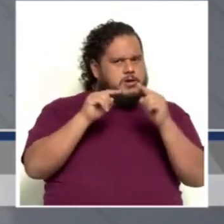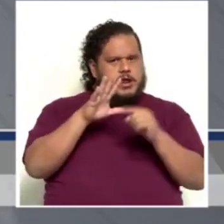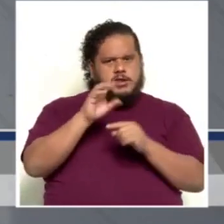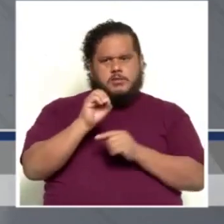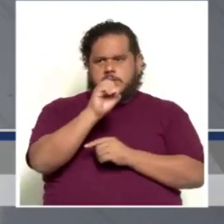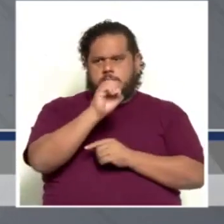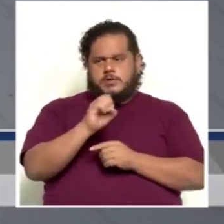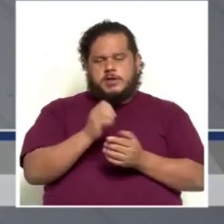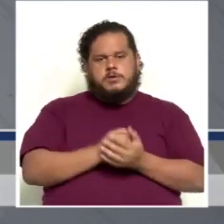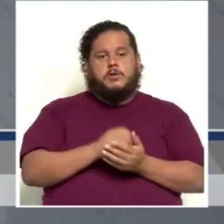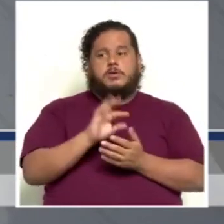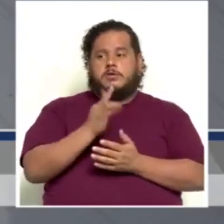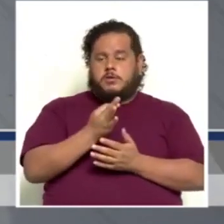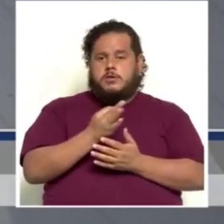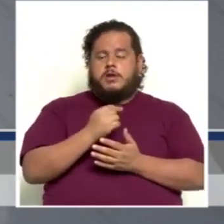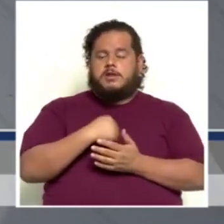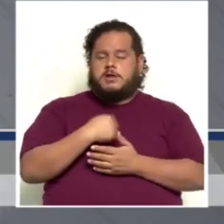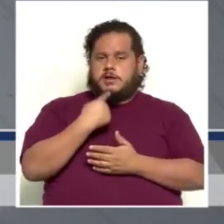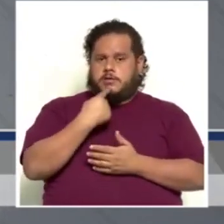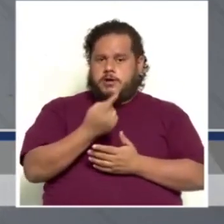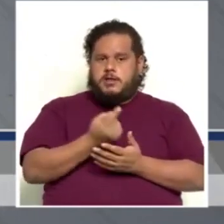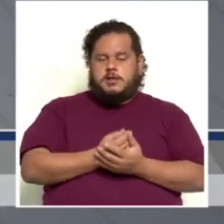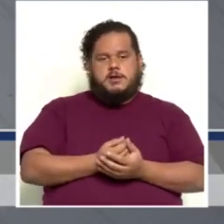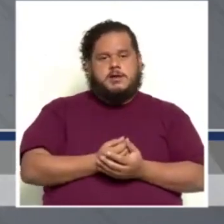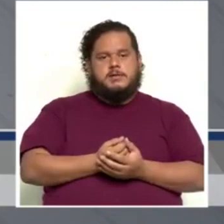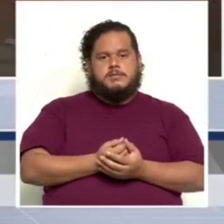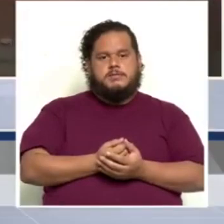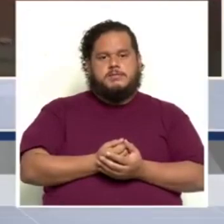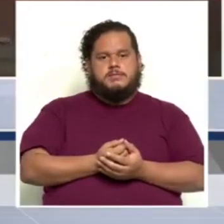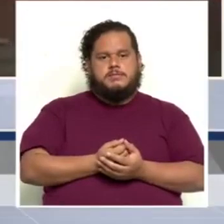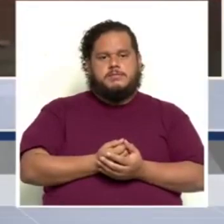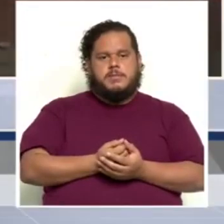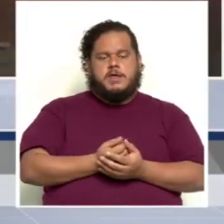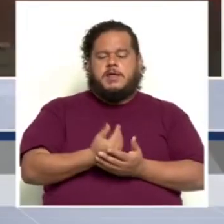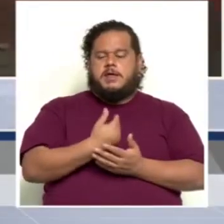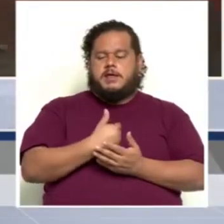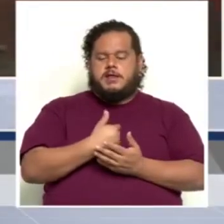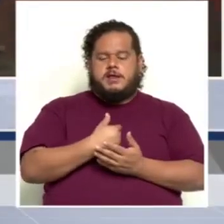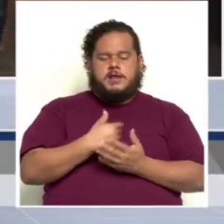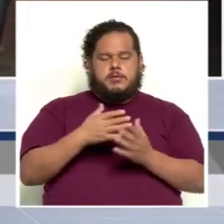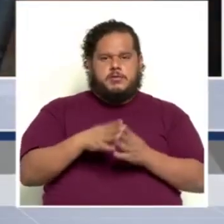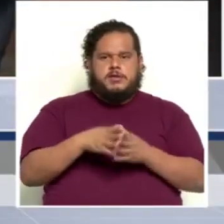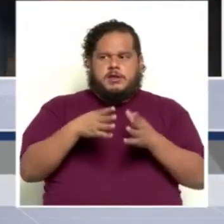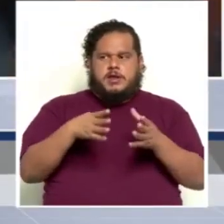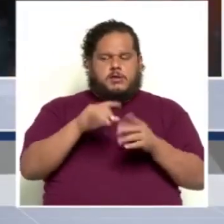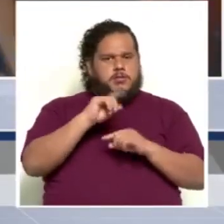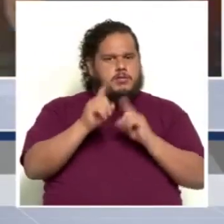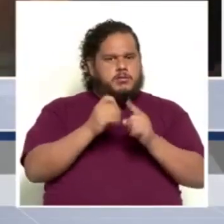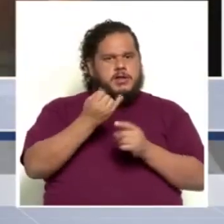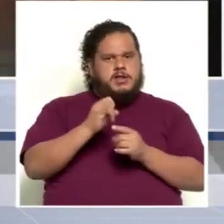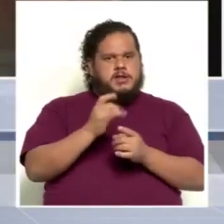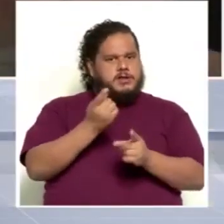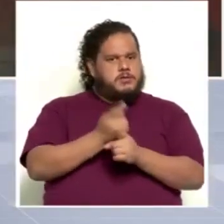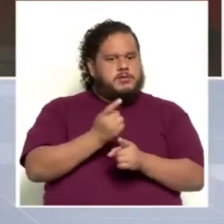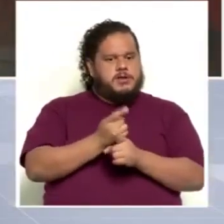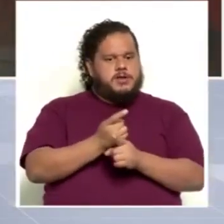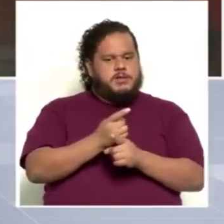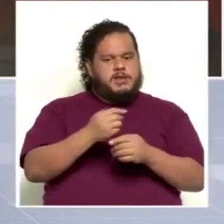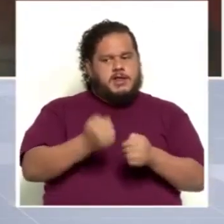de manera que yo diría que tenemos la enorme pregunta de si efectivamente la